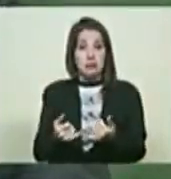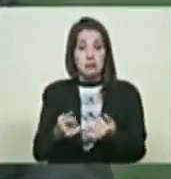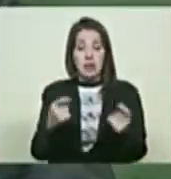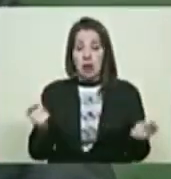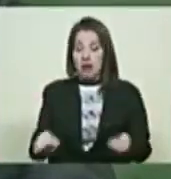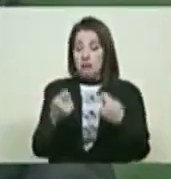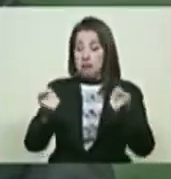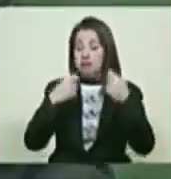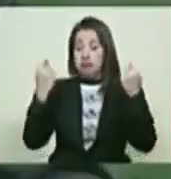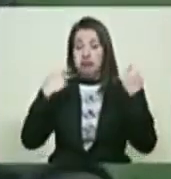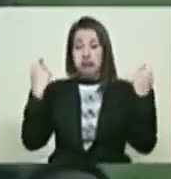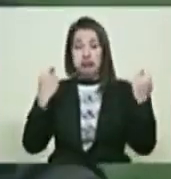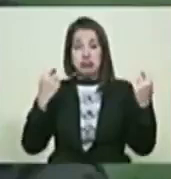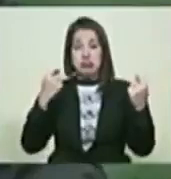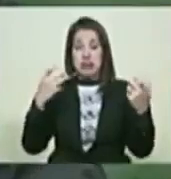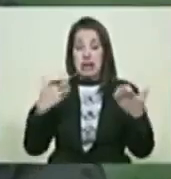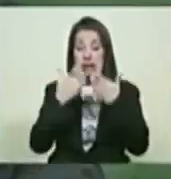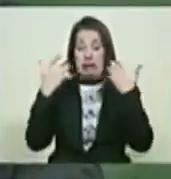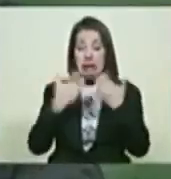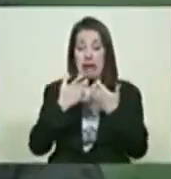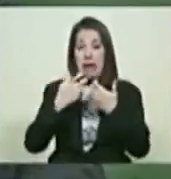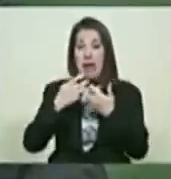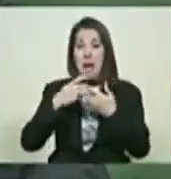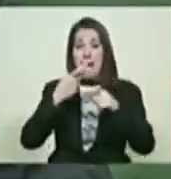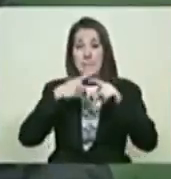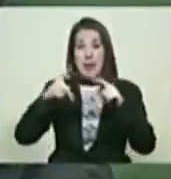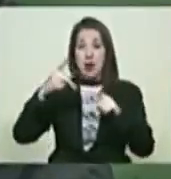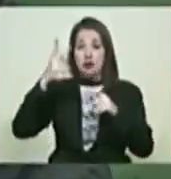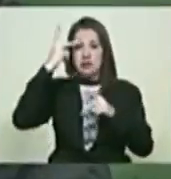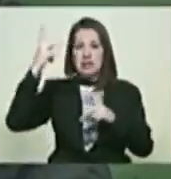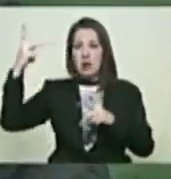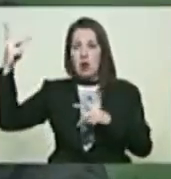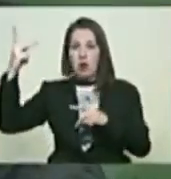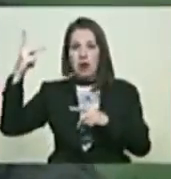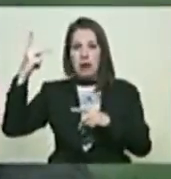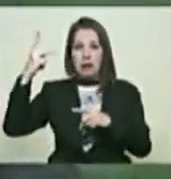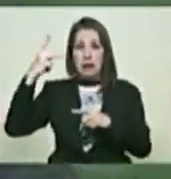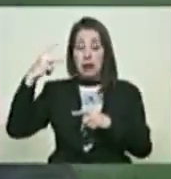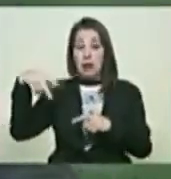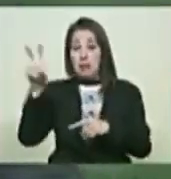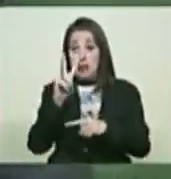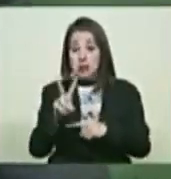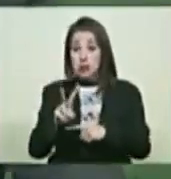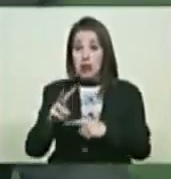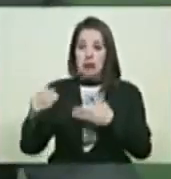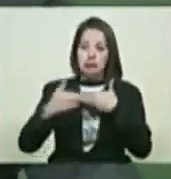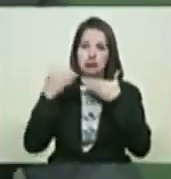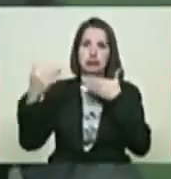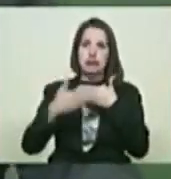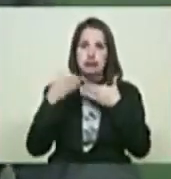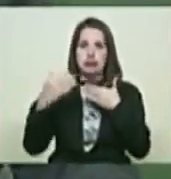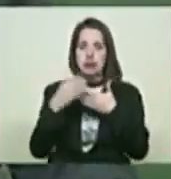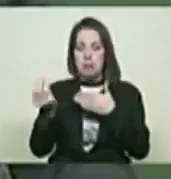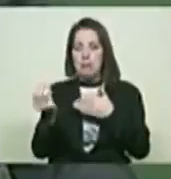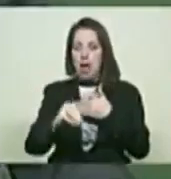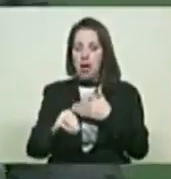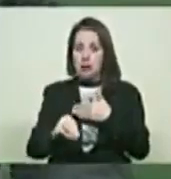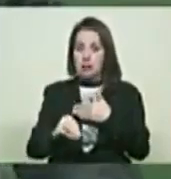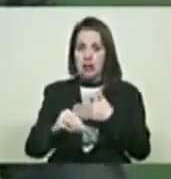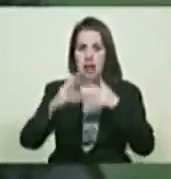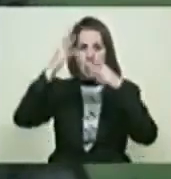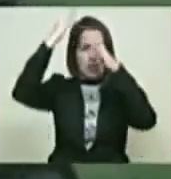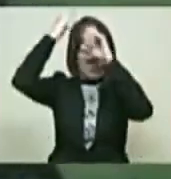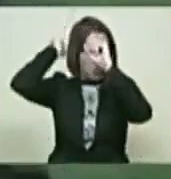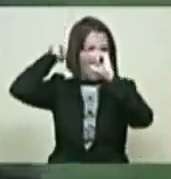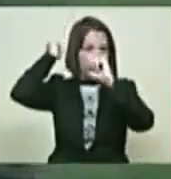campaña brutal de guerra psicológica. Venezuela hoy es víctima también de una agresión de carácter